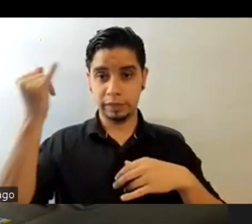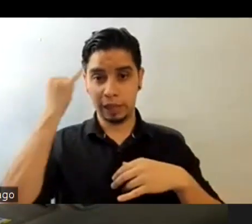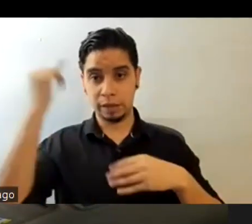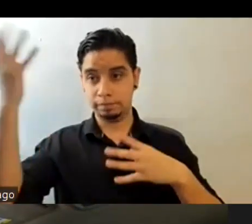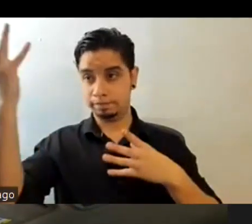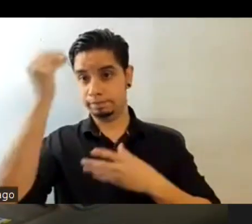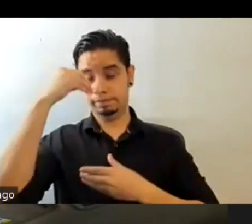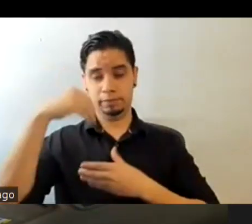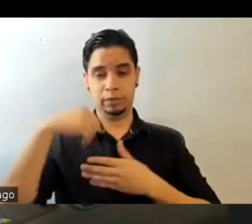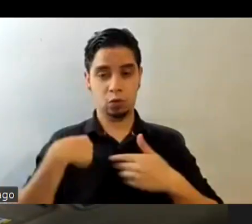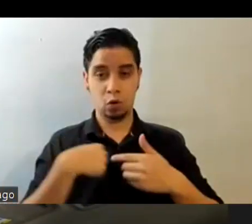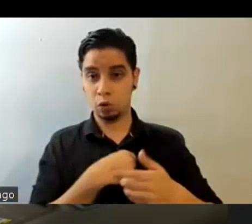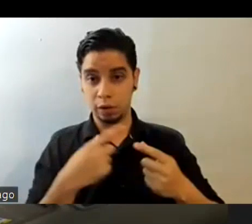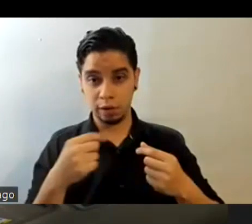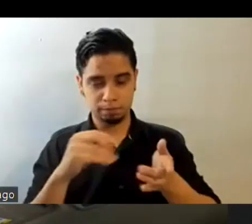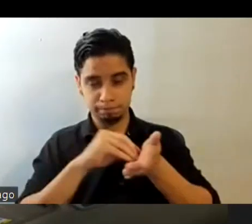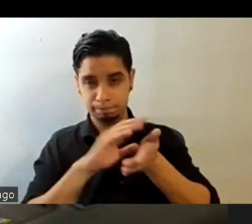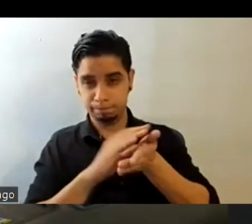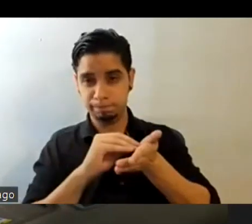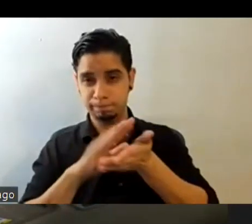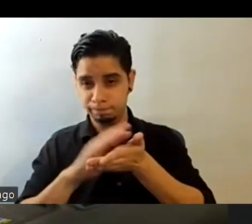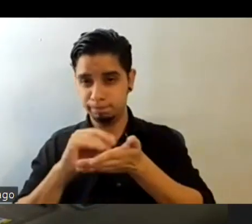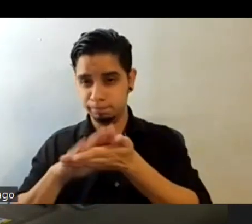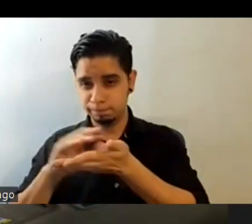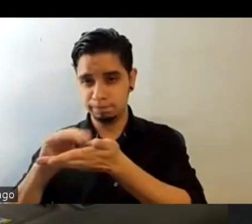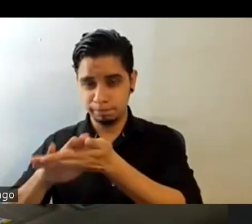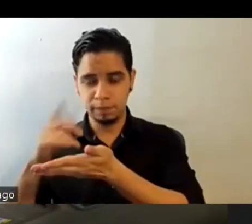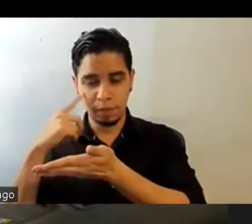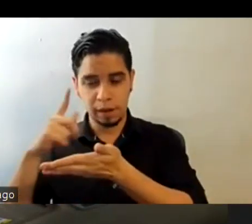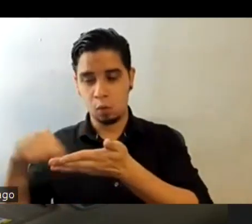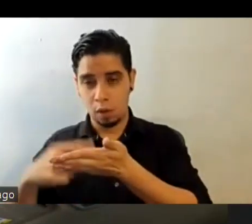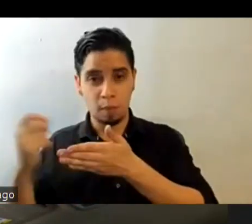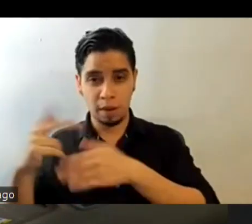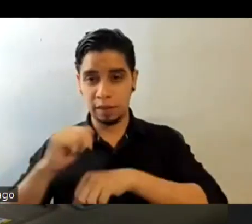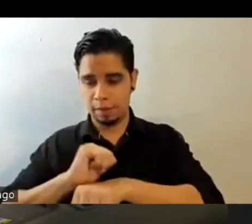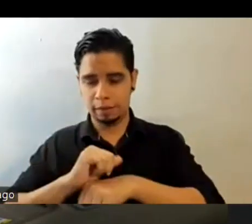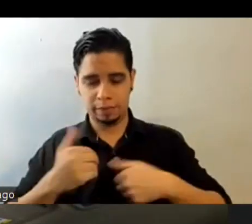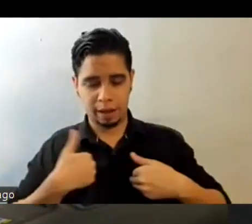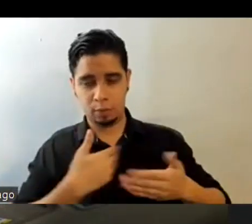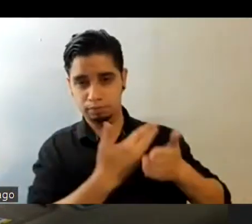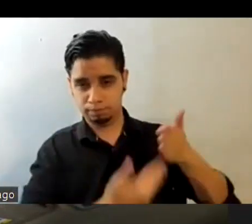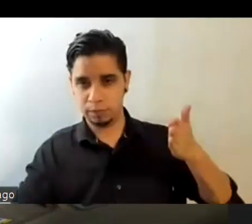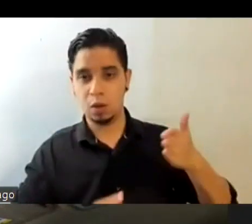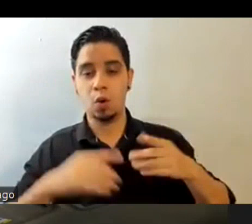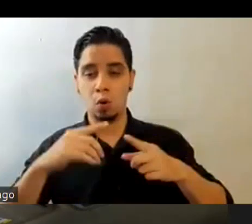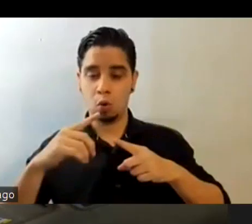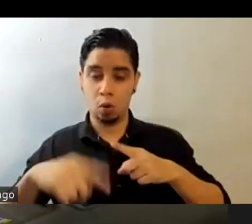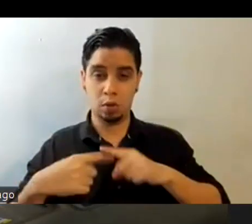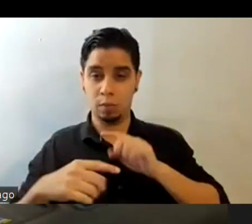que anotarlas en nuestro cuaderno o nuestro iPhone o donde sea. Así que mientras estaba todo este desastre y toda esta